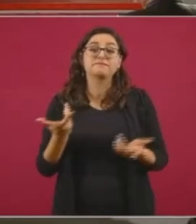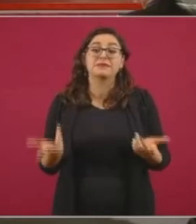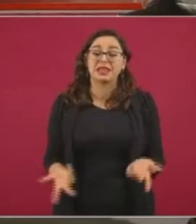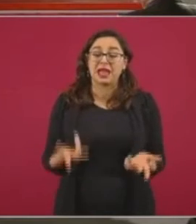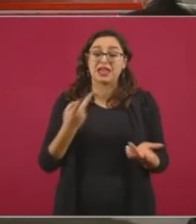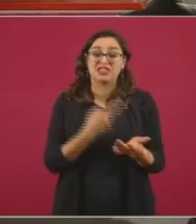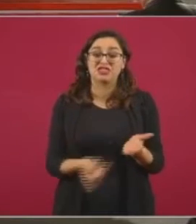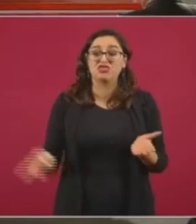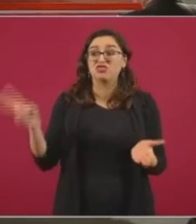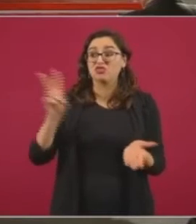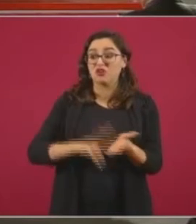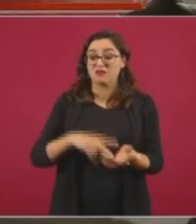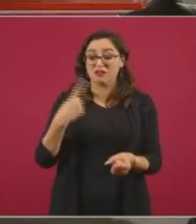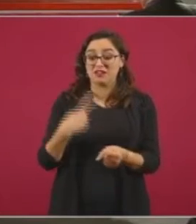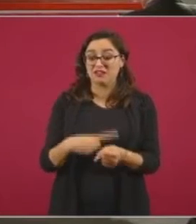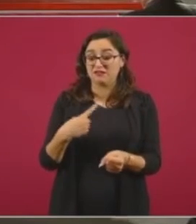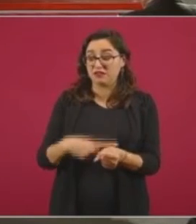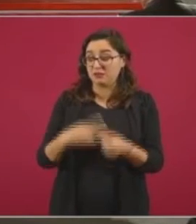inmunitario deprimido. Lo